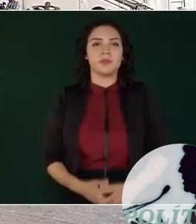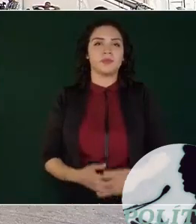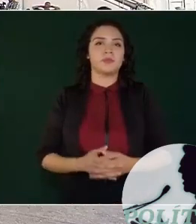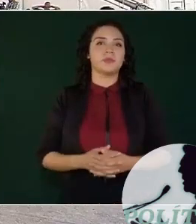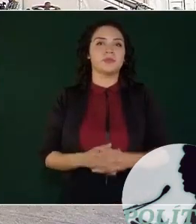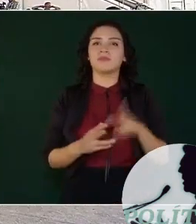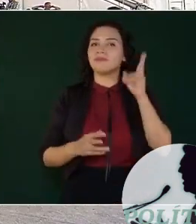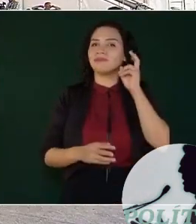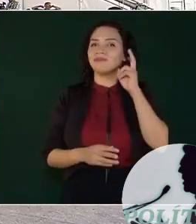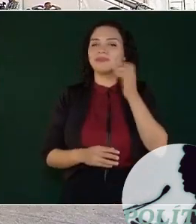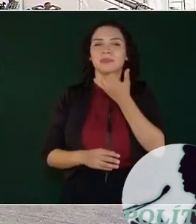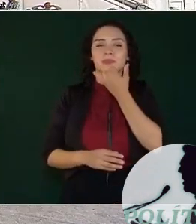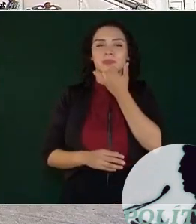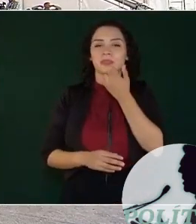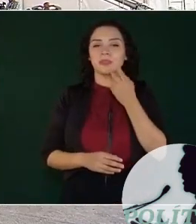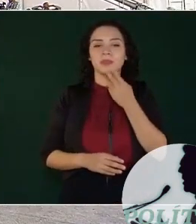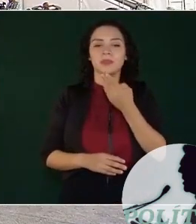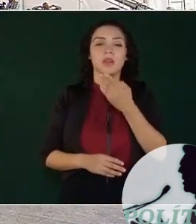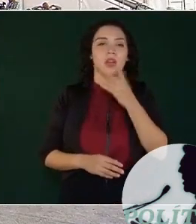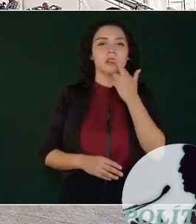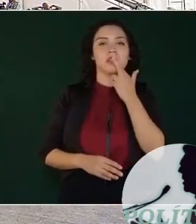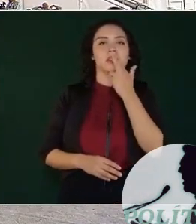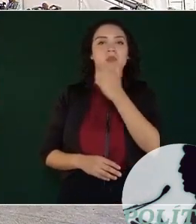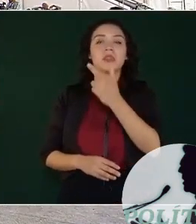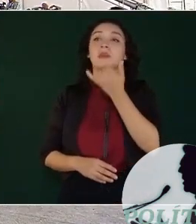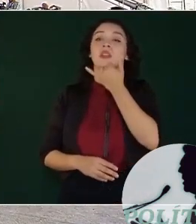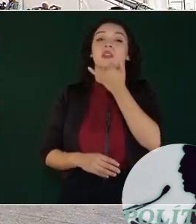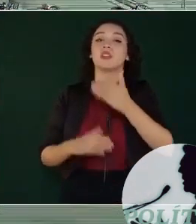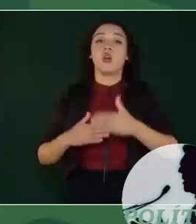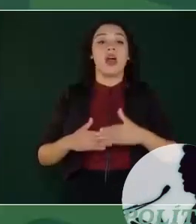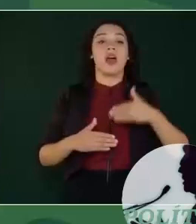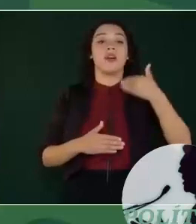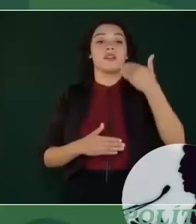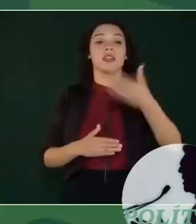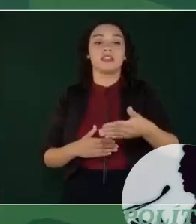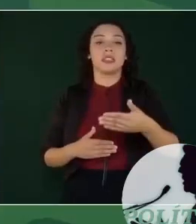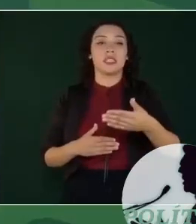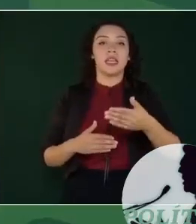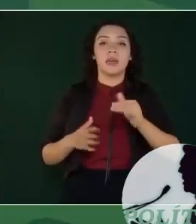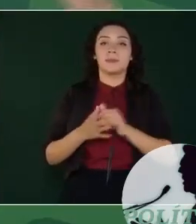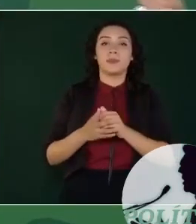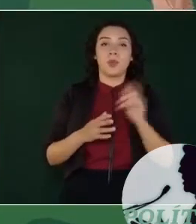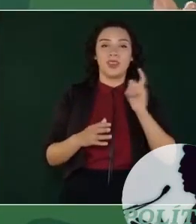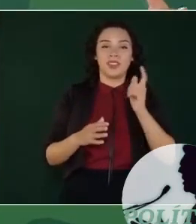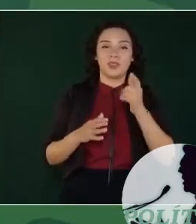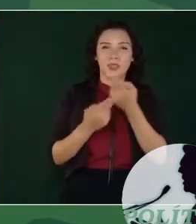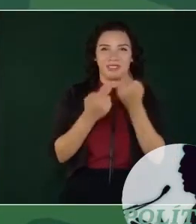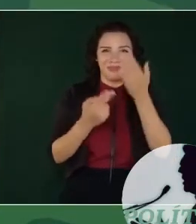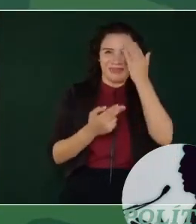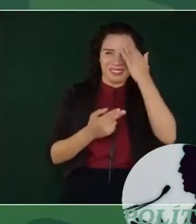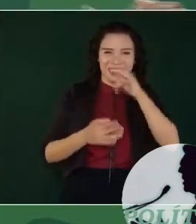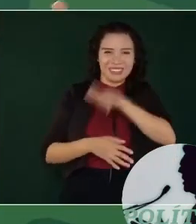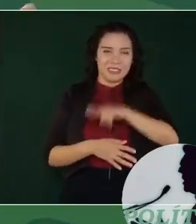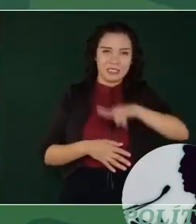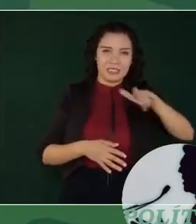metro, digamos, del teatro, va a estar el hotel? No, al frente, en la entrada, donde está el estacionamiento, toda